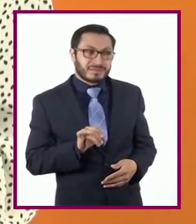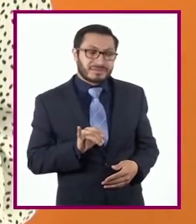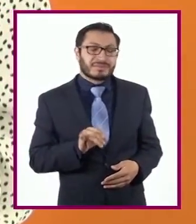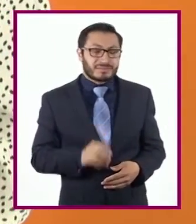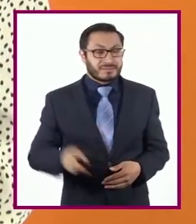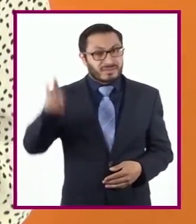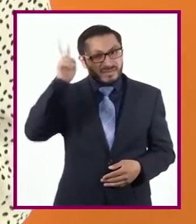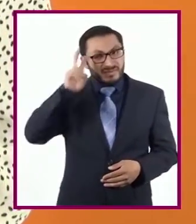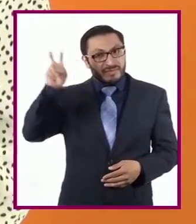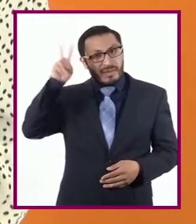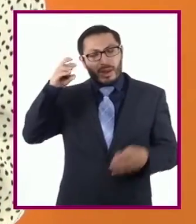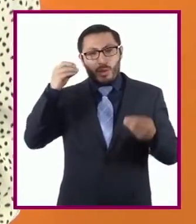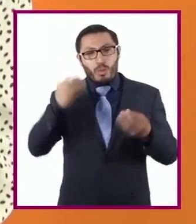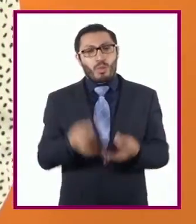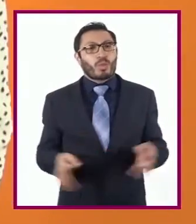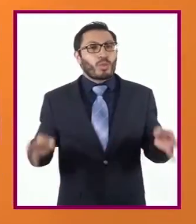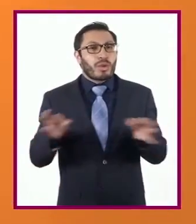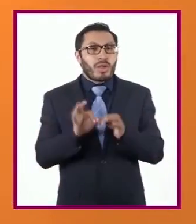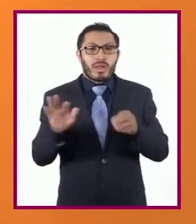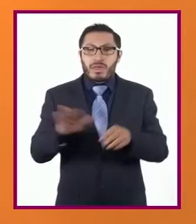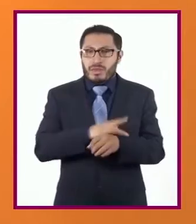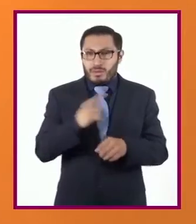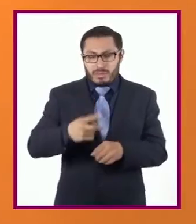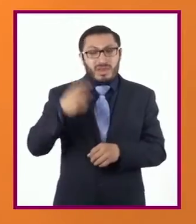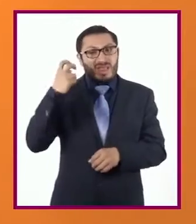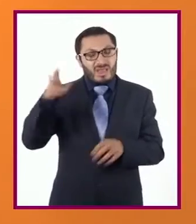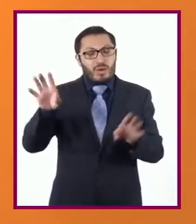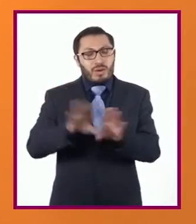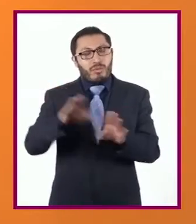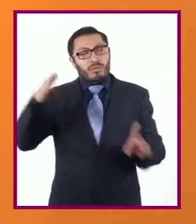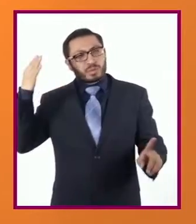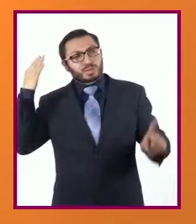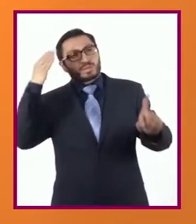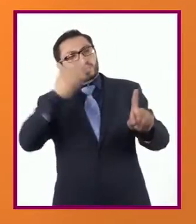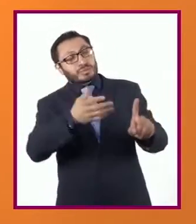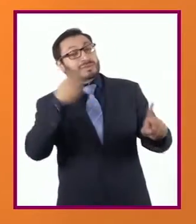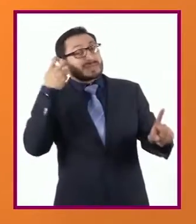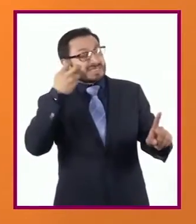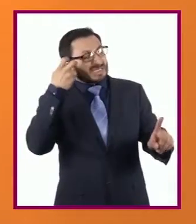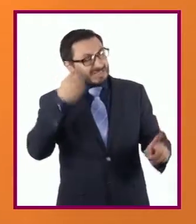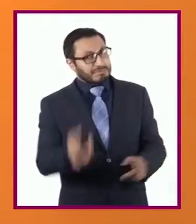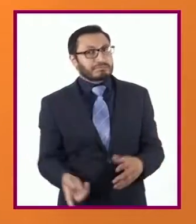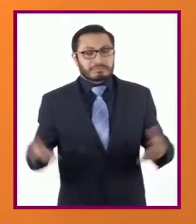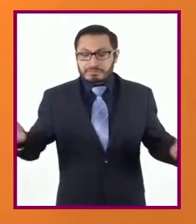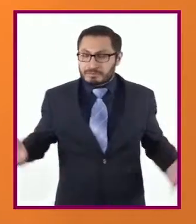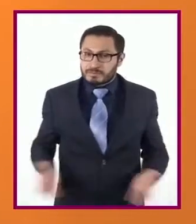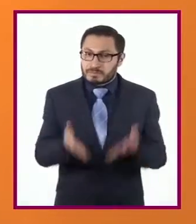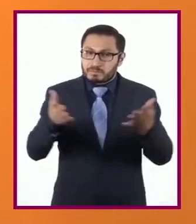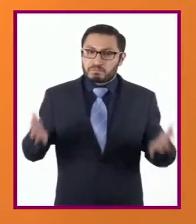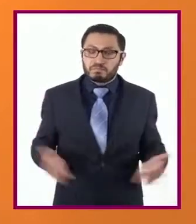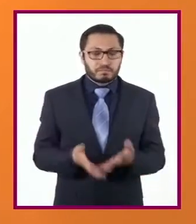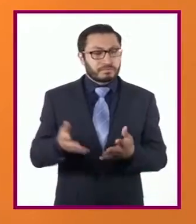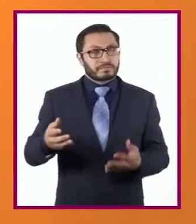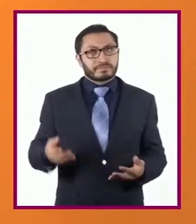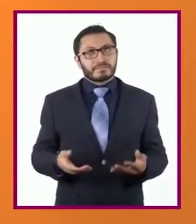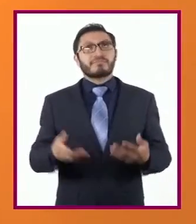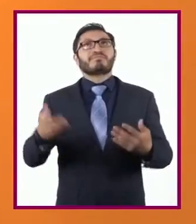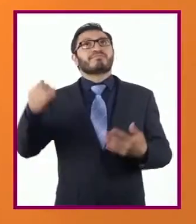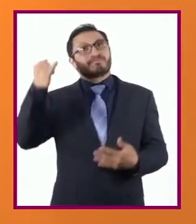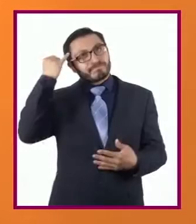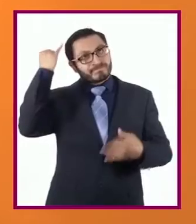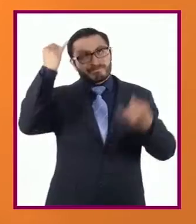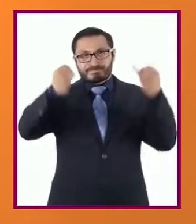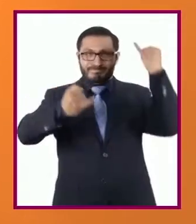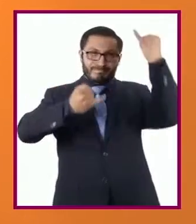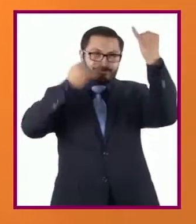El sueño es importante porque por supuesto que es una aspiración y es ahí lo que nos va a permitir crear cómo voy a llegar